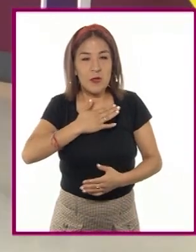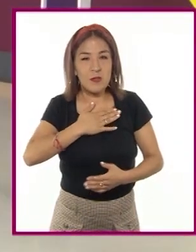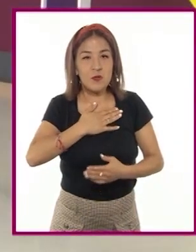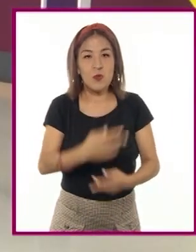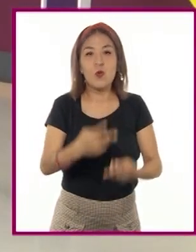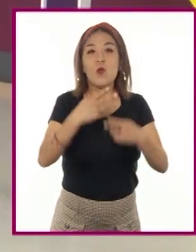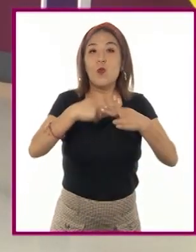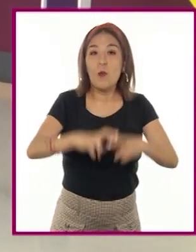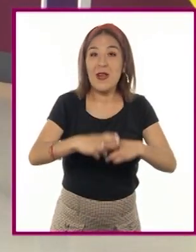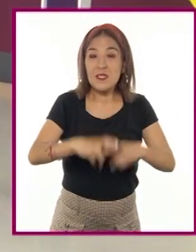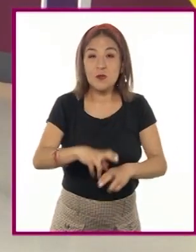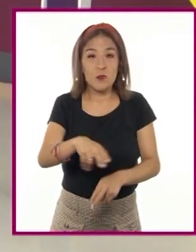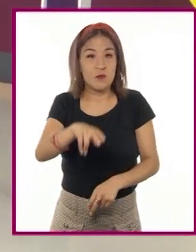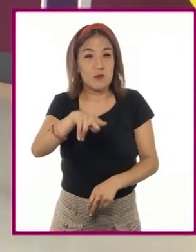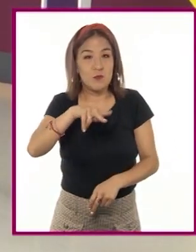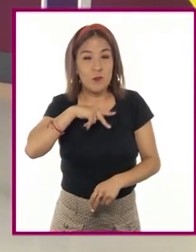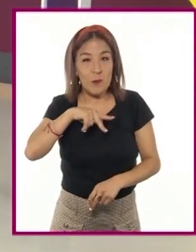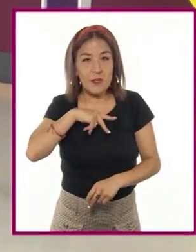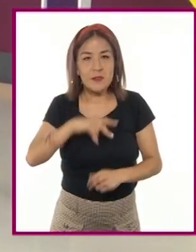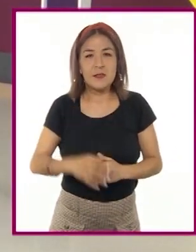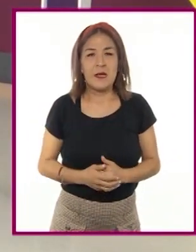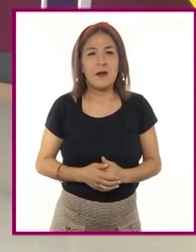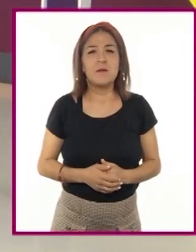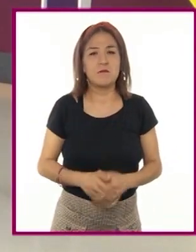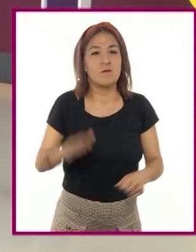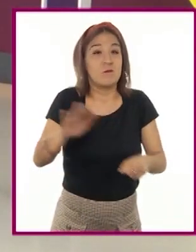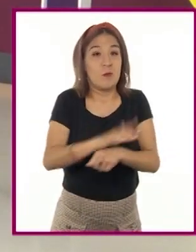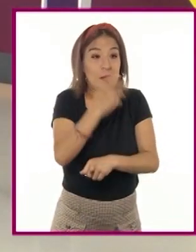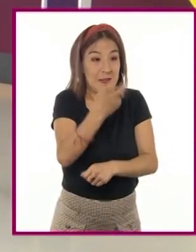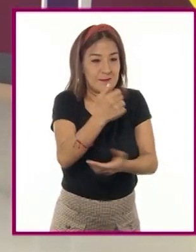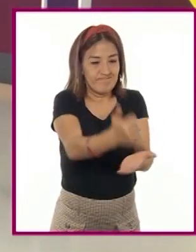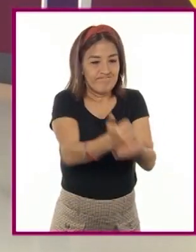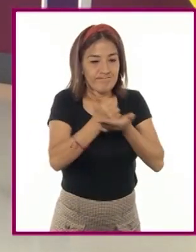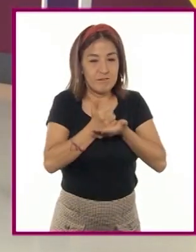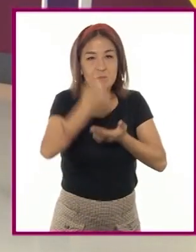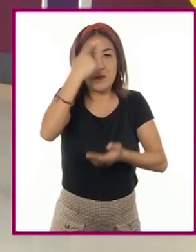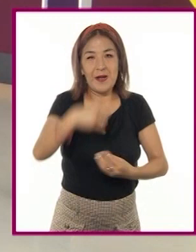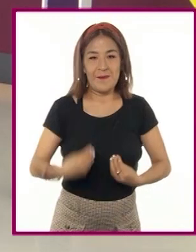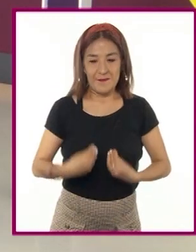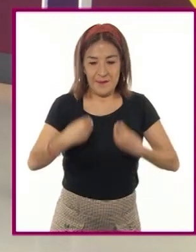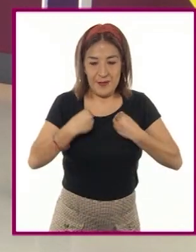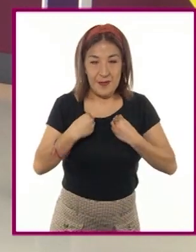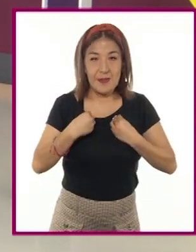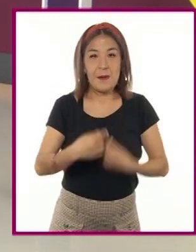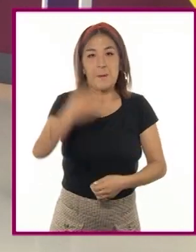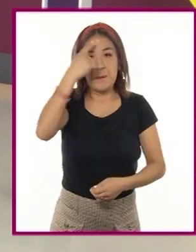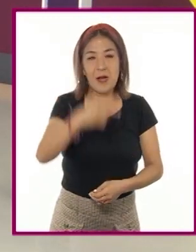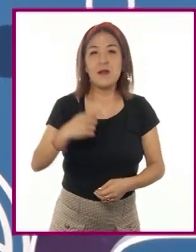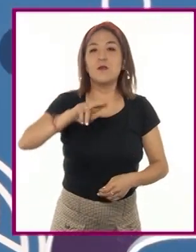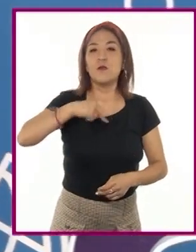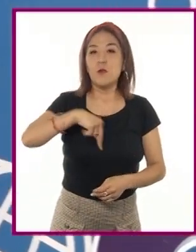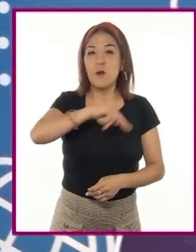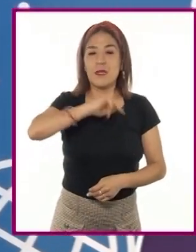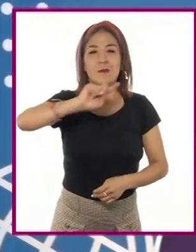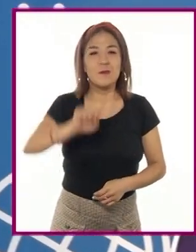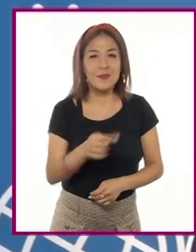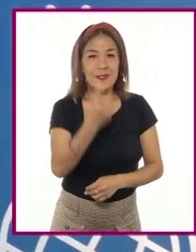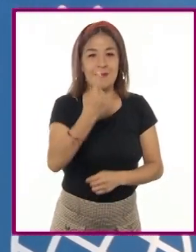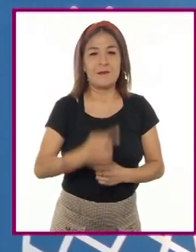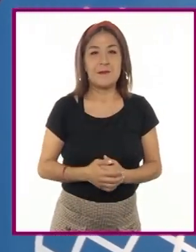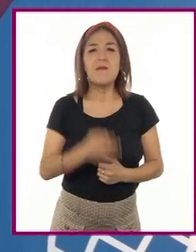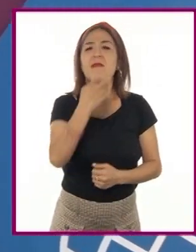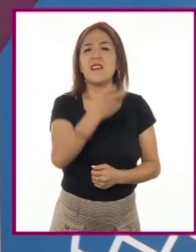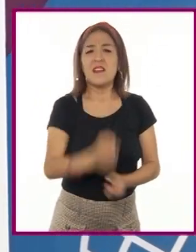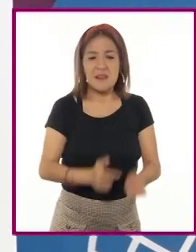nuestros? Porque es nuestro sustento, nuestra vida, nuestro ser. Es